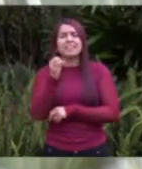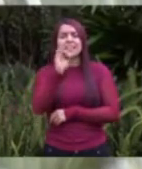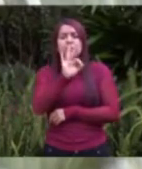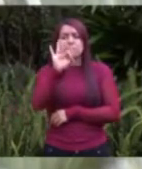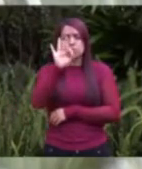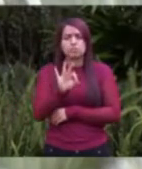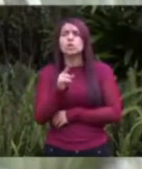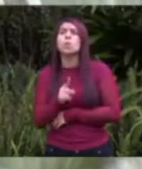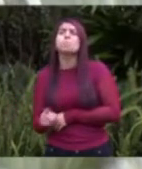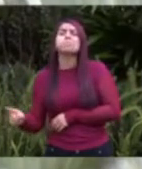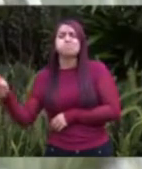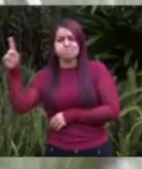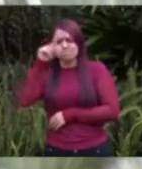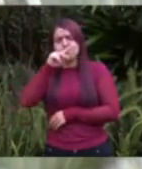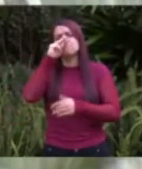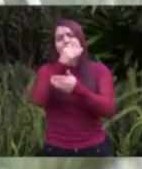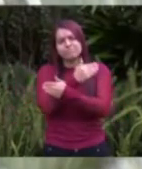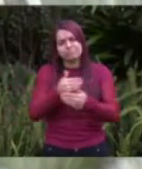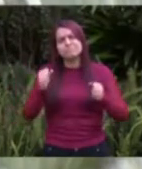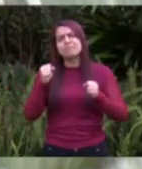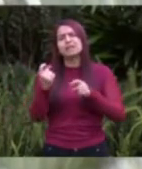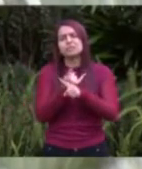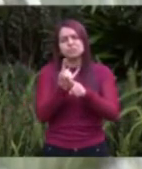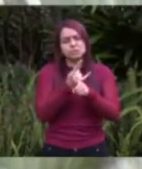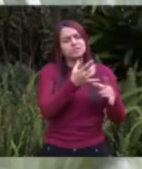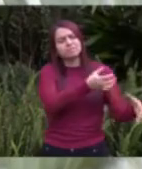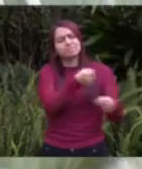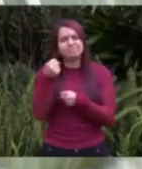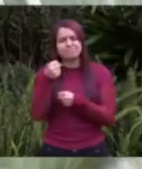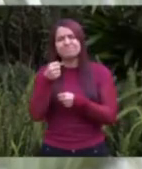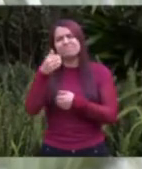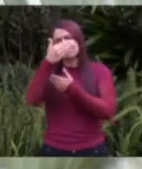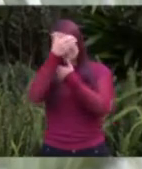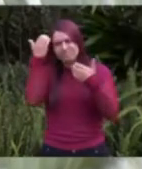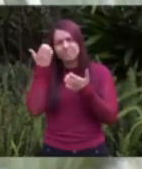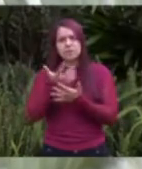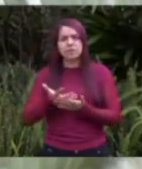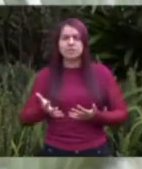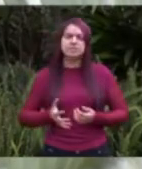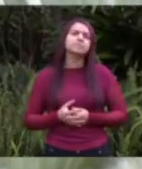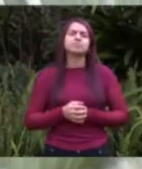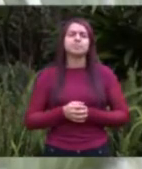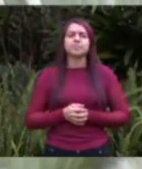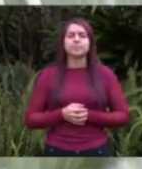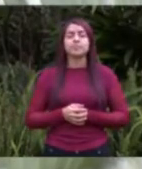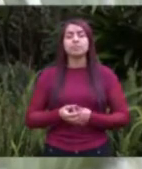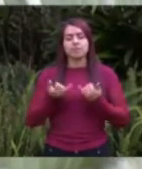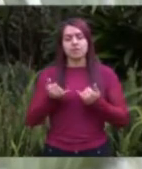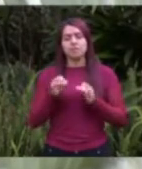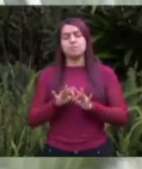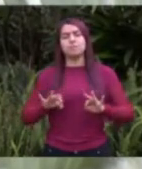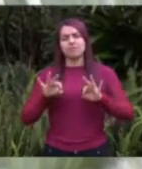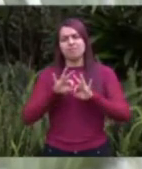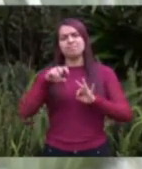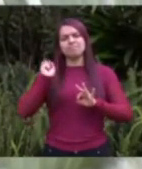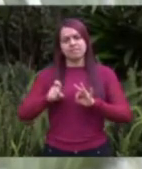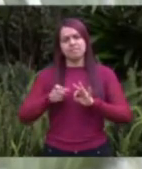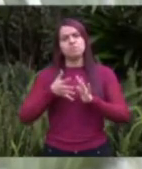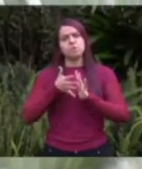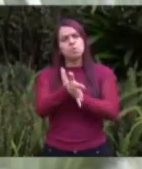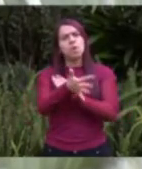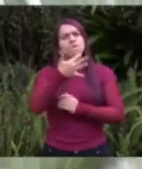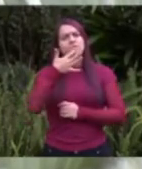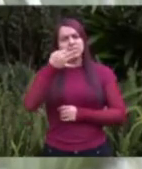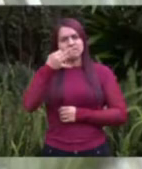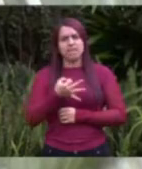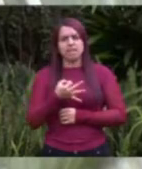los niños continúan siendo utilizados por los actores armados. El aporte a la verdad, que